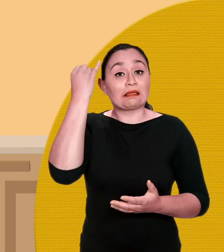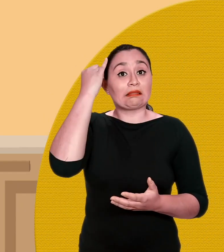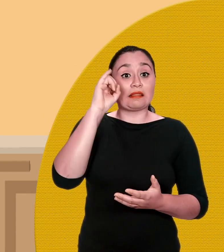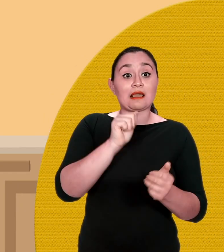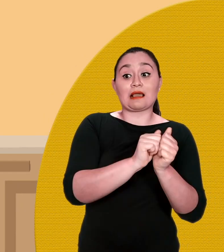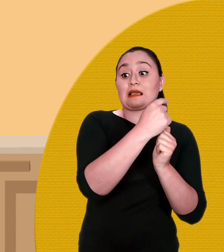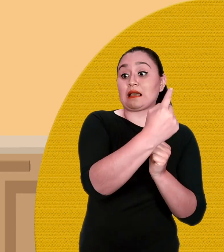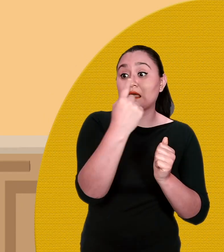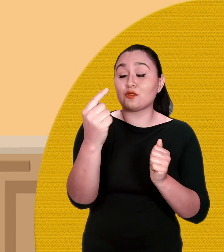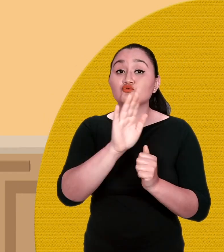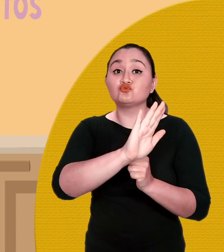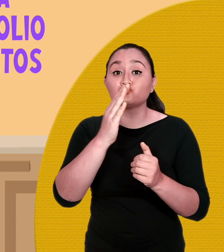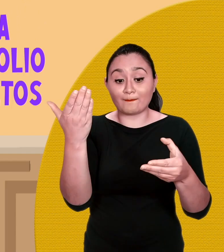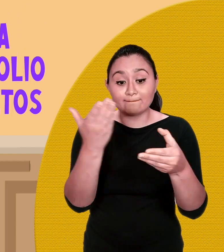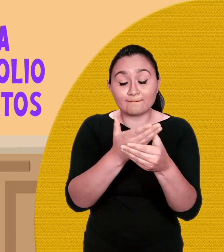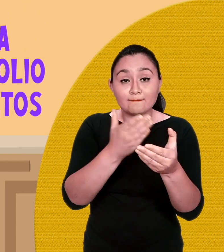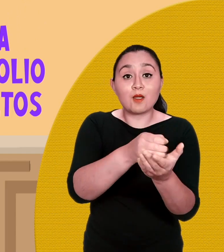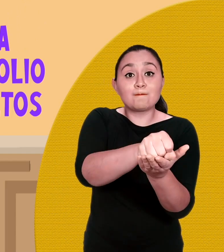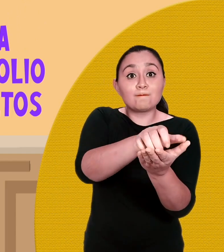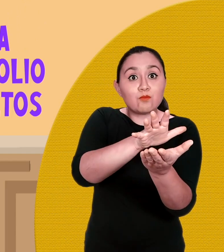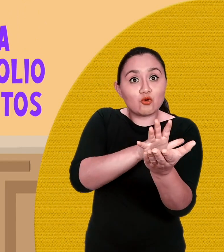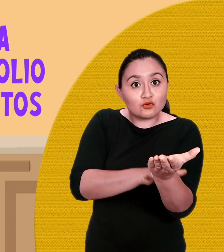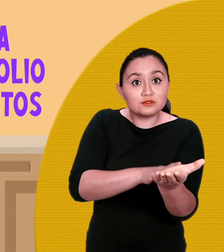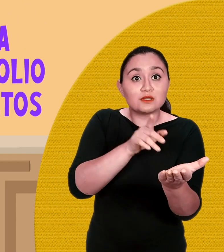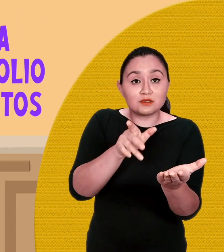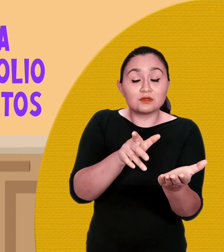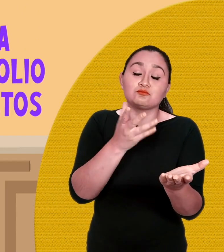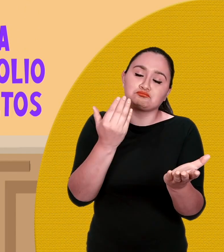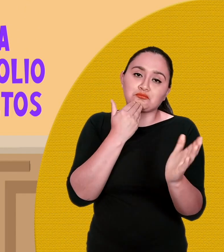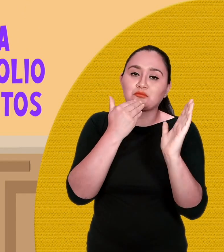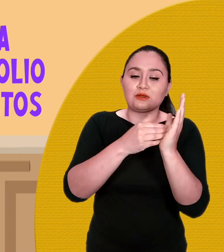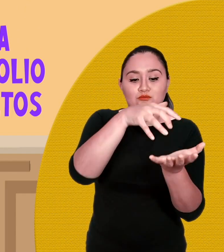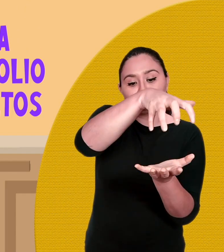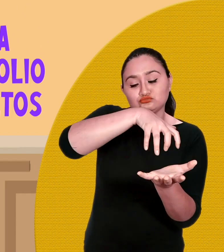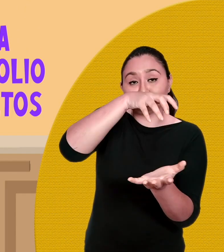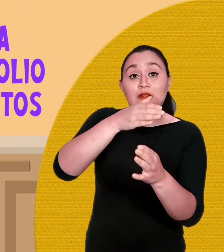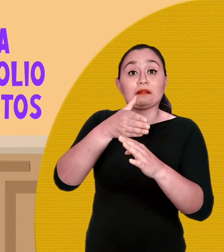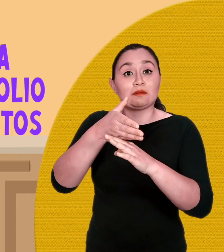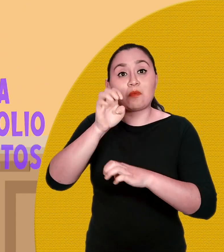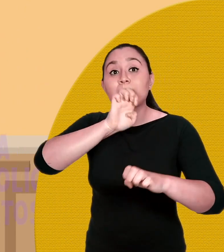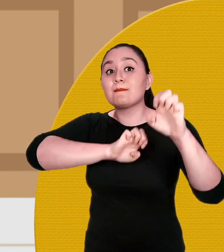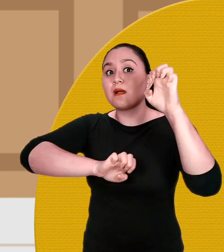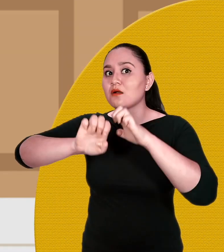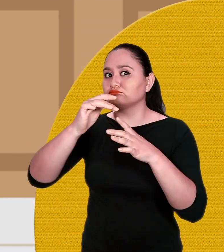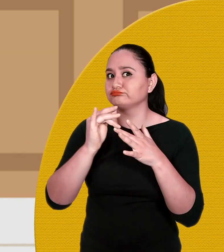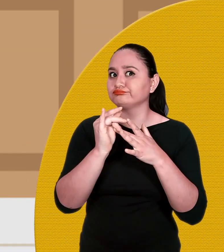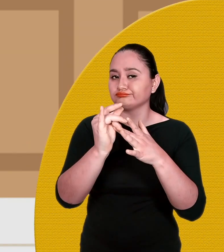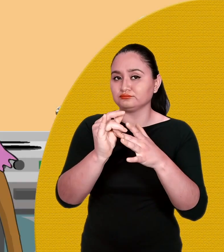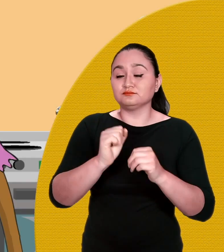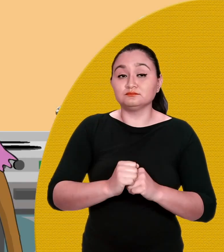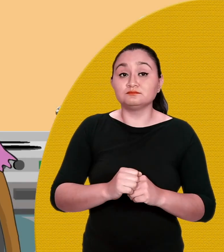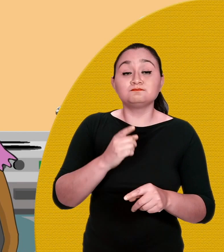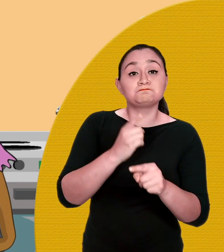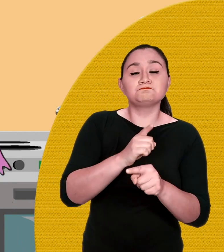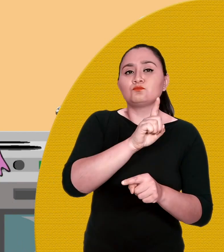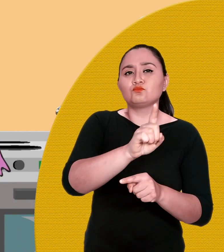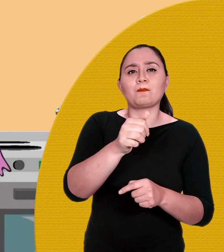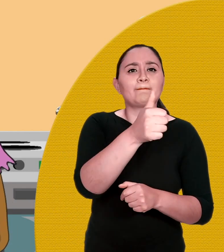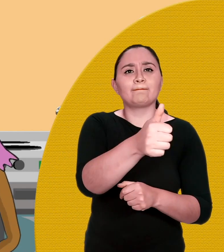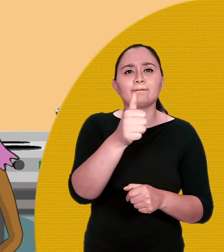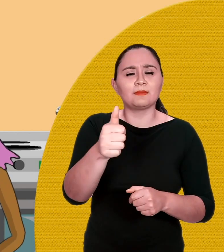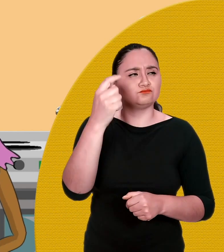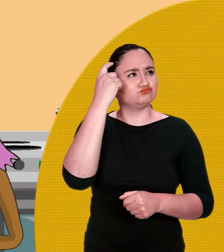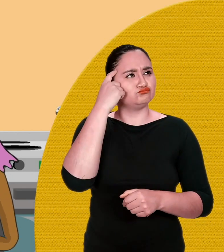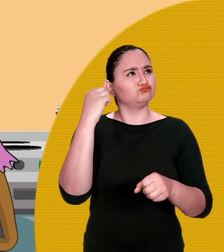cada estudiante elabore un portafolio de sus proyectos para realizar el seguimiento y evaluación de lo aprendido. Para esto tienes que